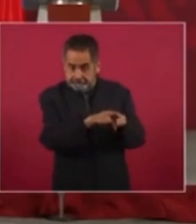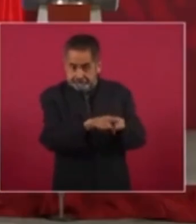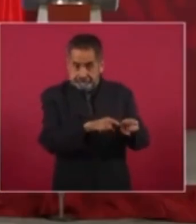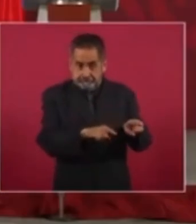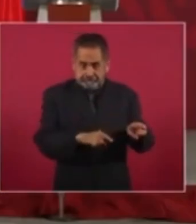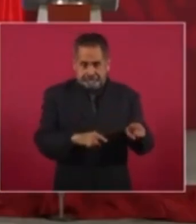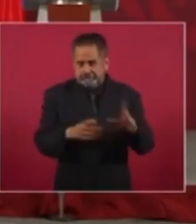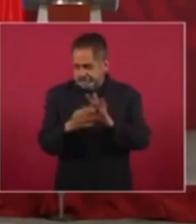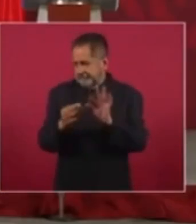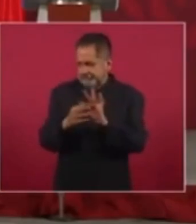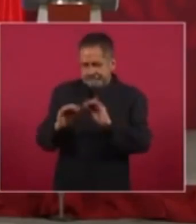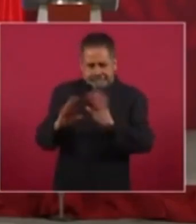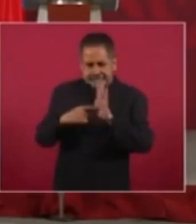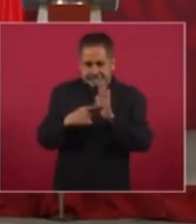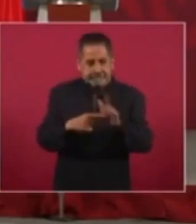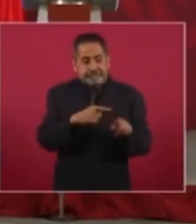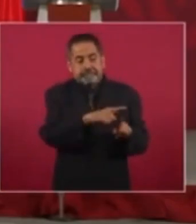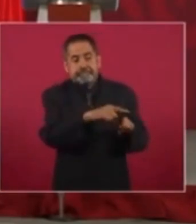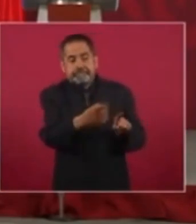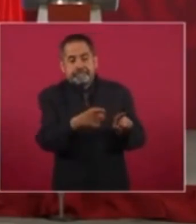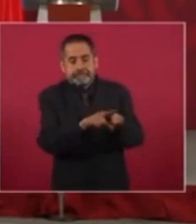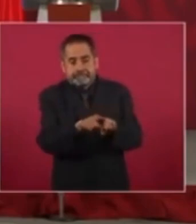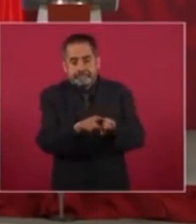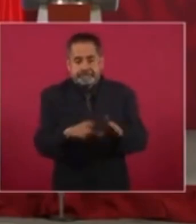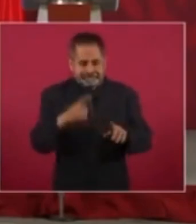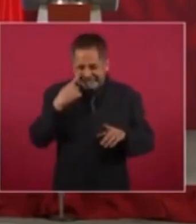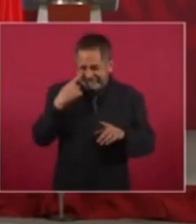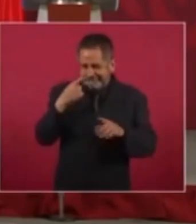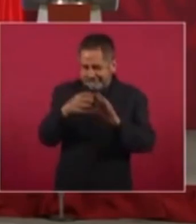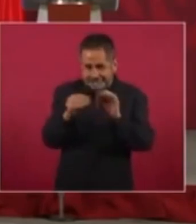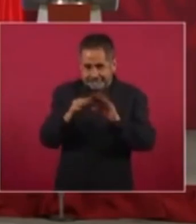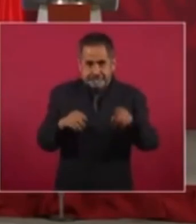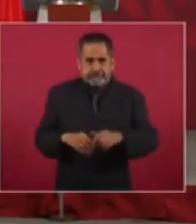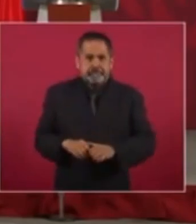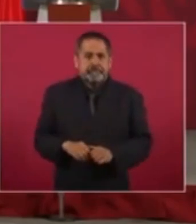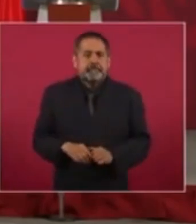ya que andamos en estos terrenos, para que vean